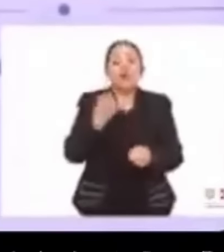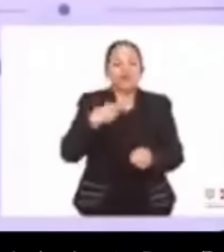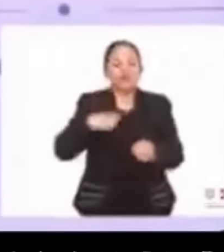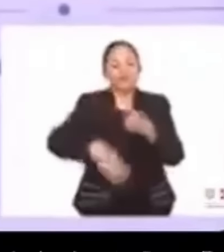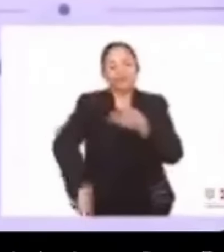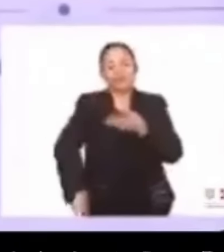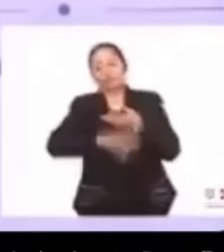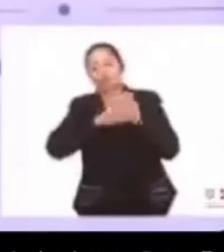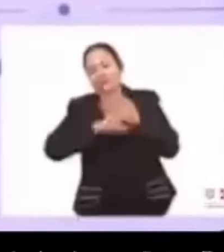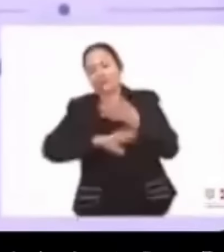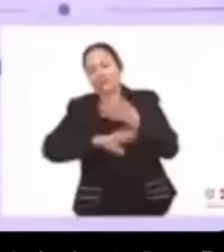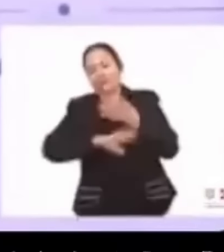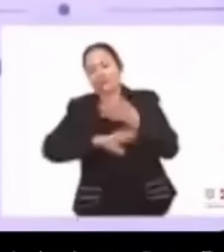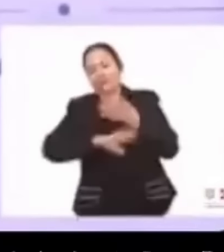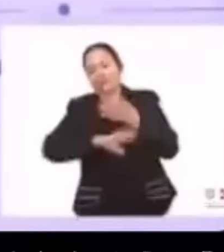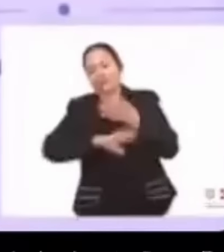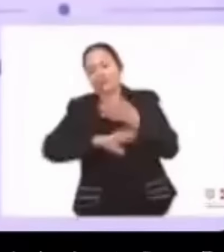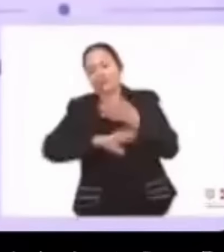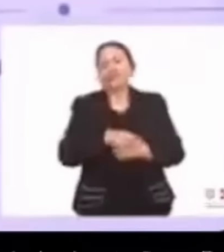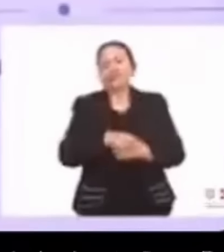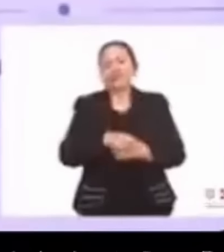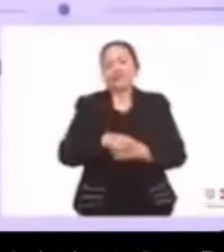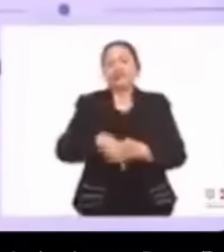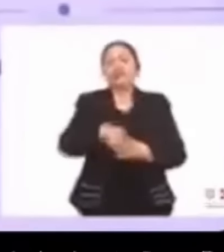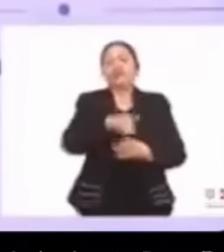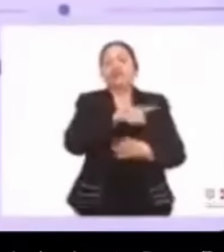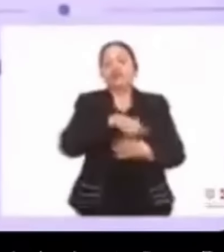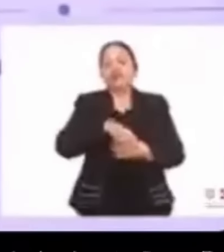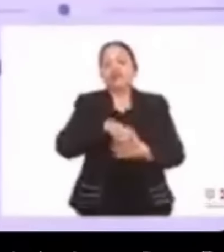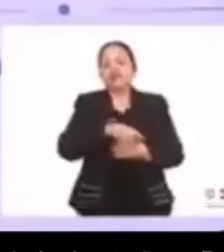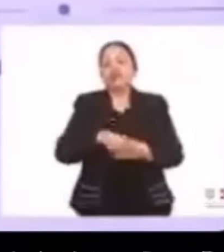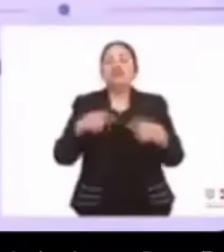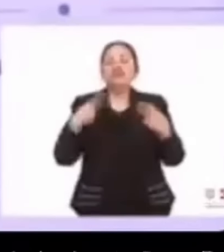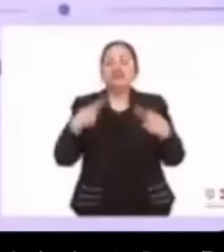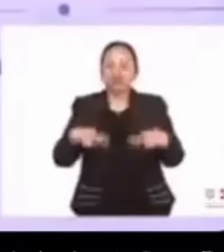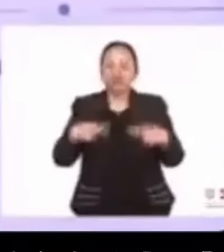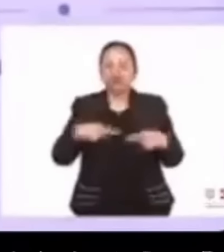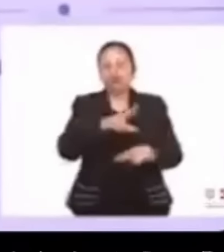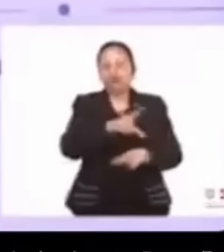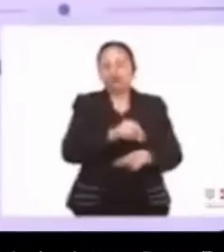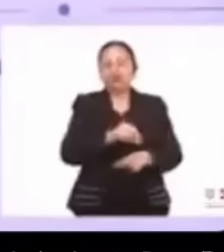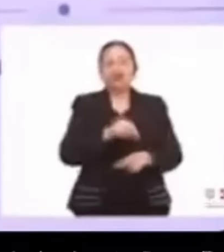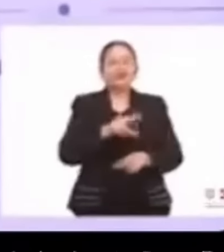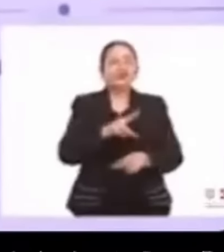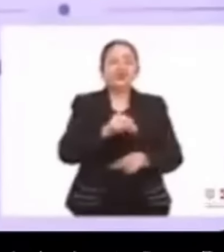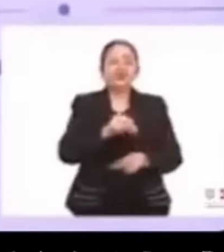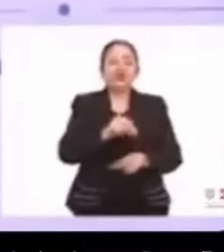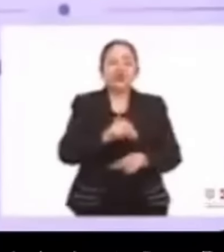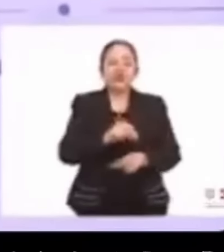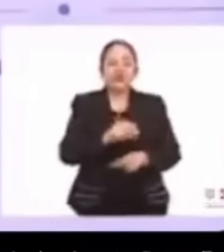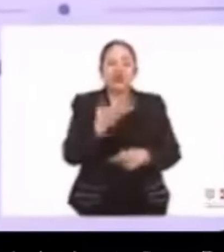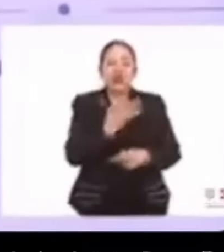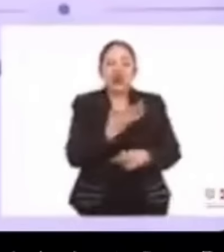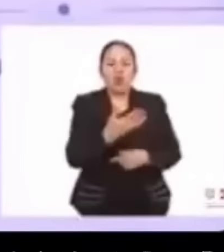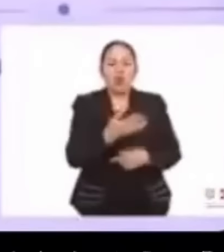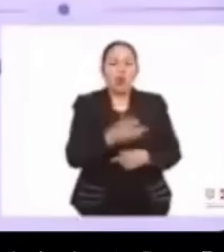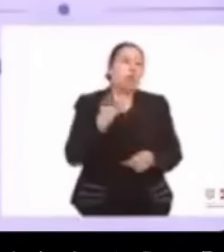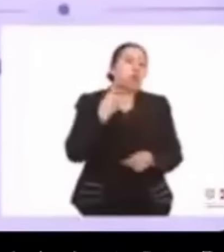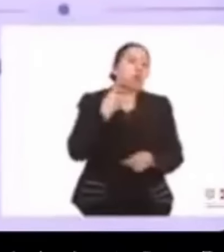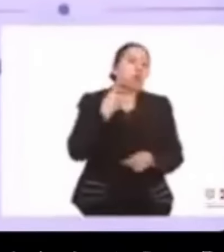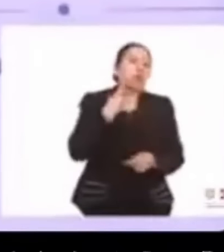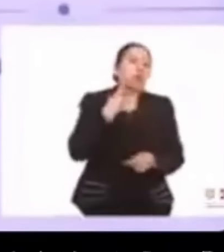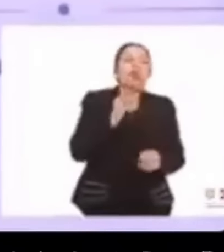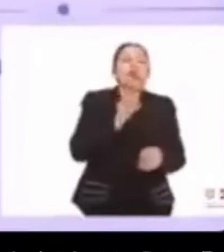de mi persona dictado por aquellos que perdieron el privilegio de la protección política